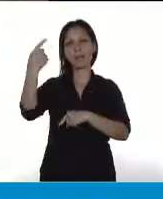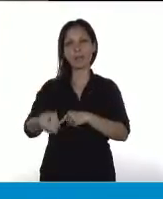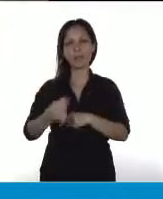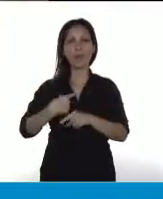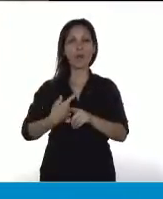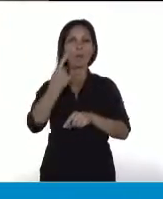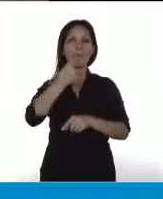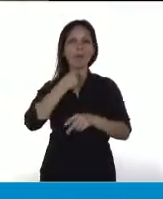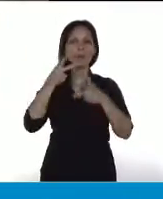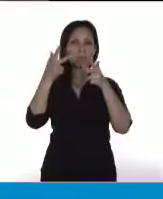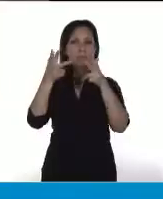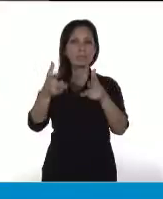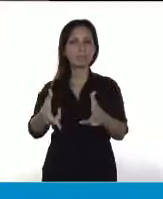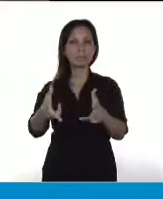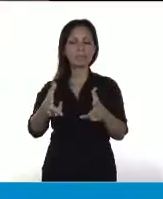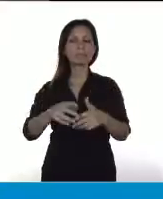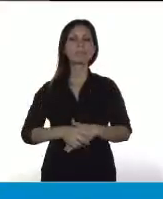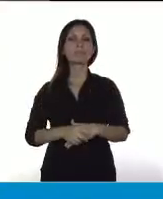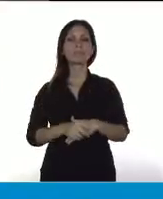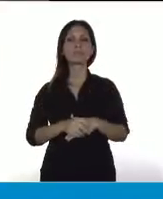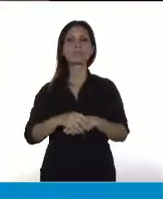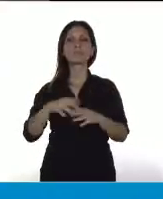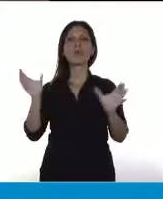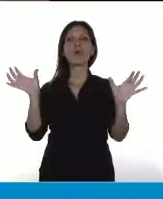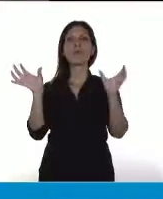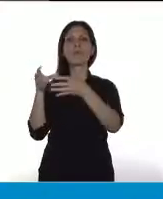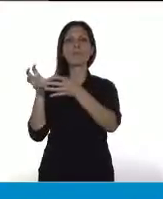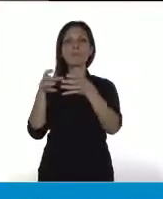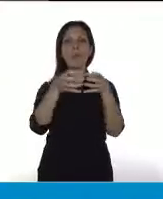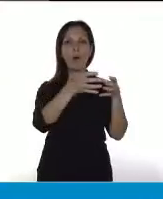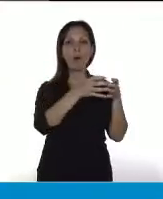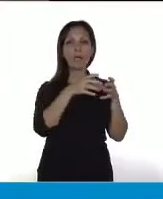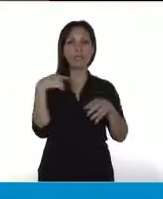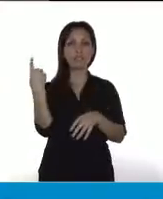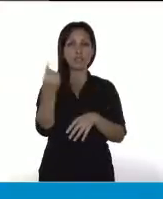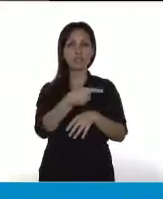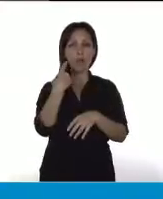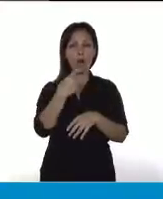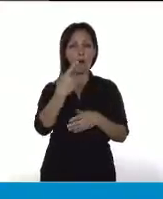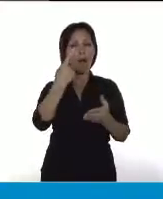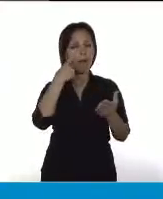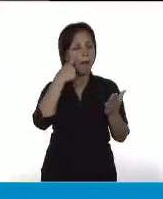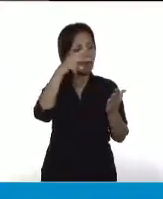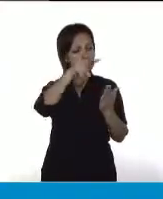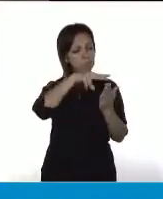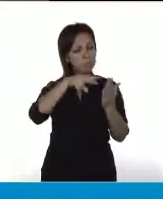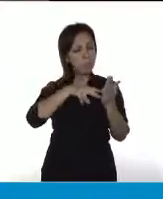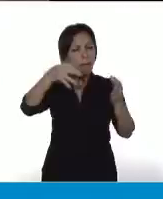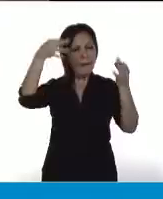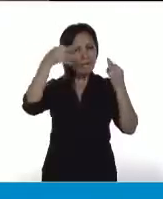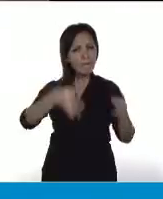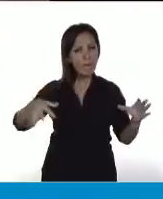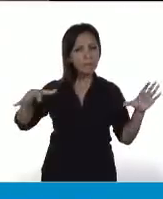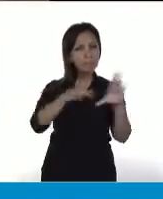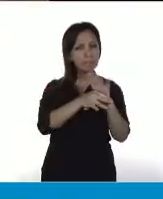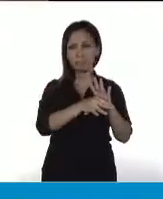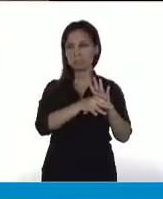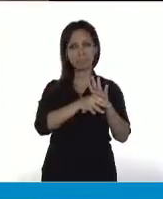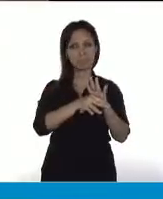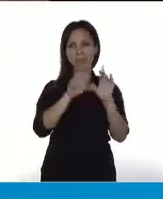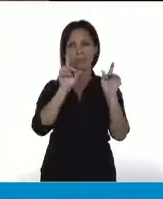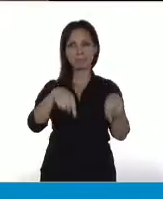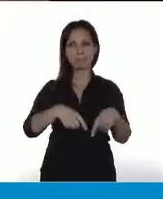que no todos los bloques conocemos los detalles ni el texto